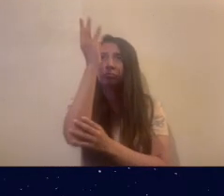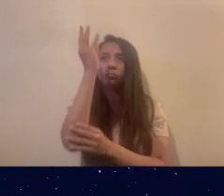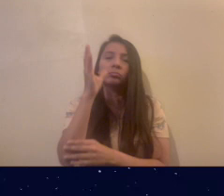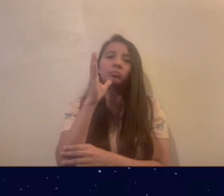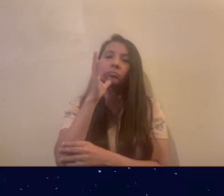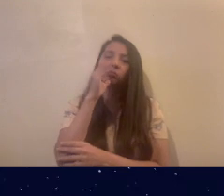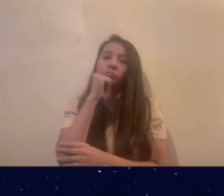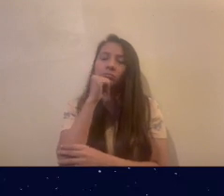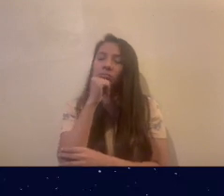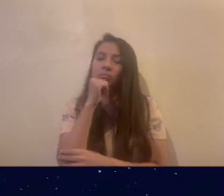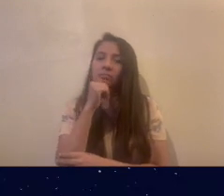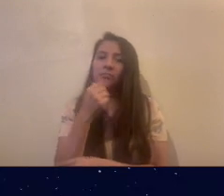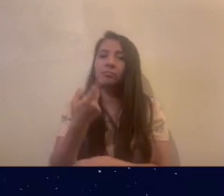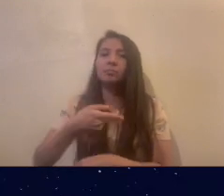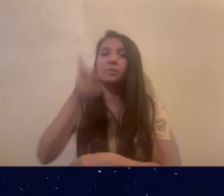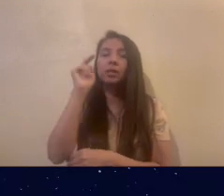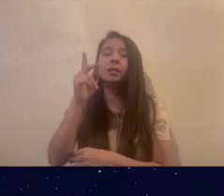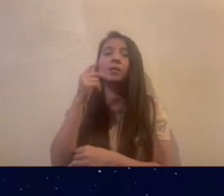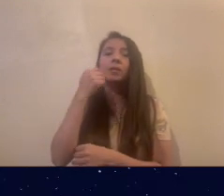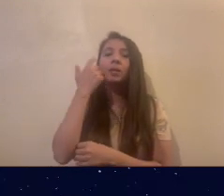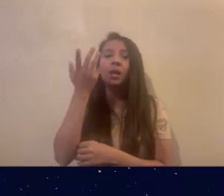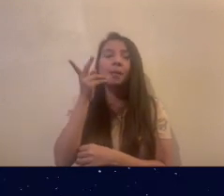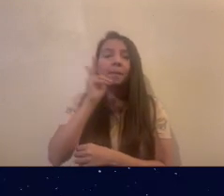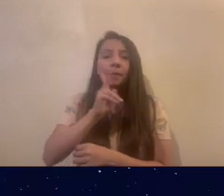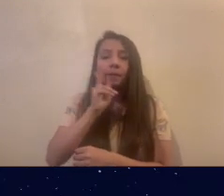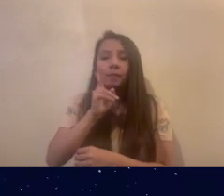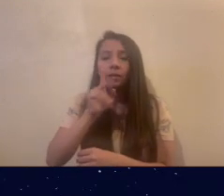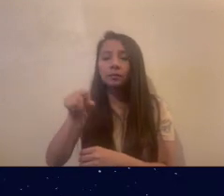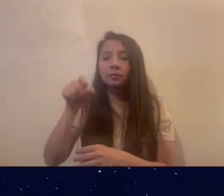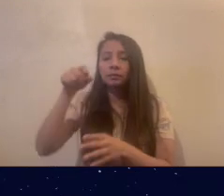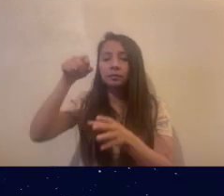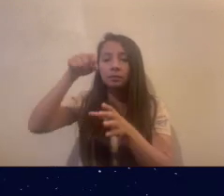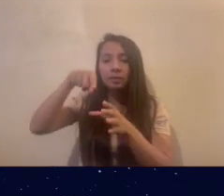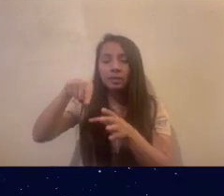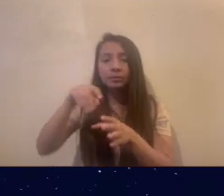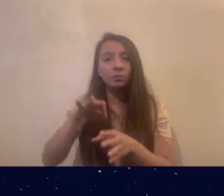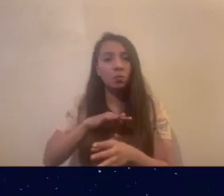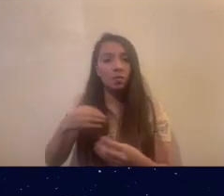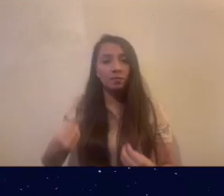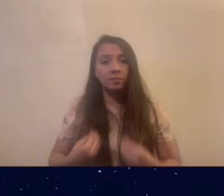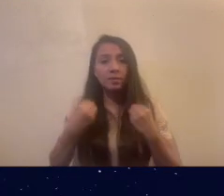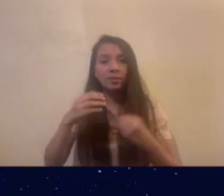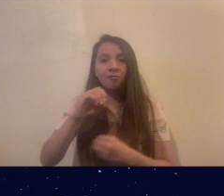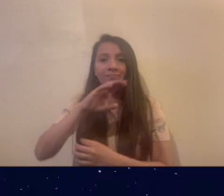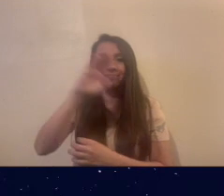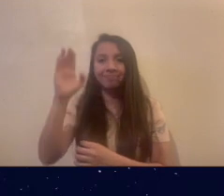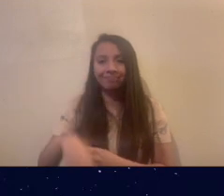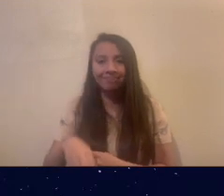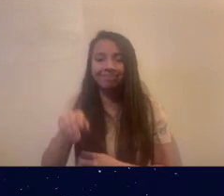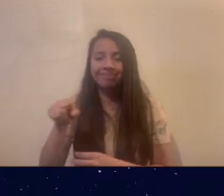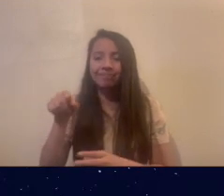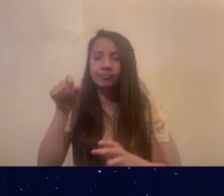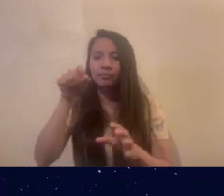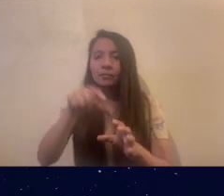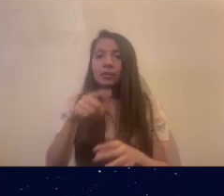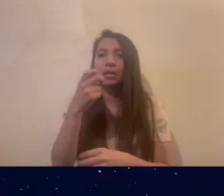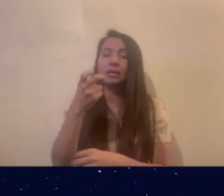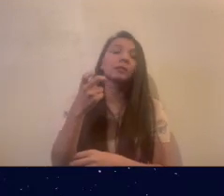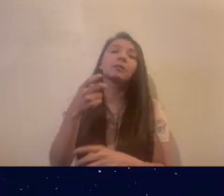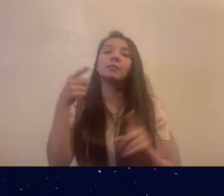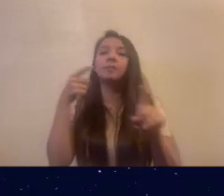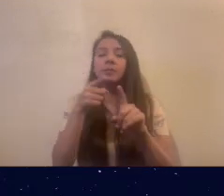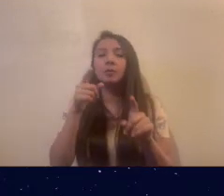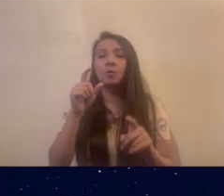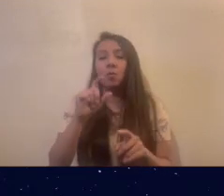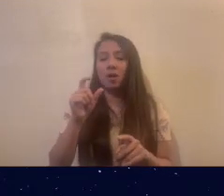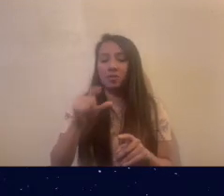Guadalupe, pero lo que queríamos probar era que las semillas tenían la capacidad de sobrevivir la exposición, porque